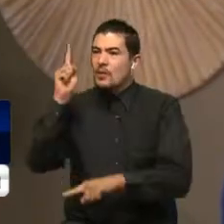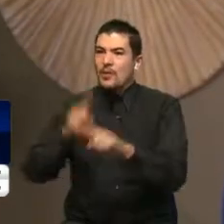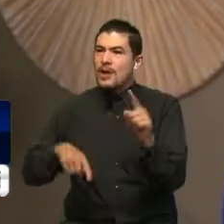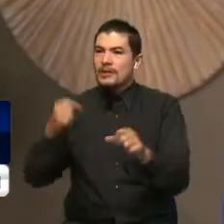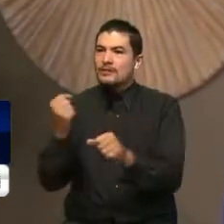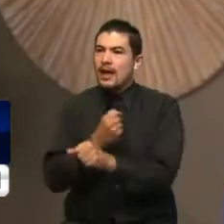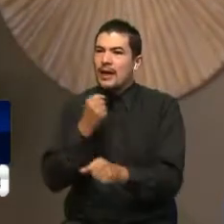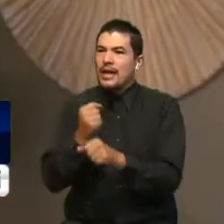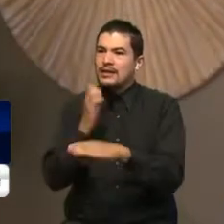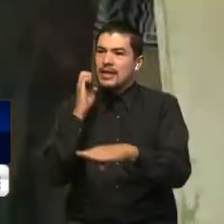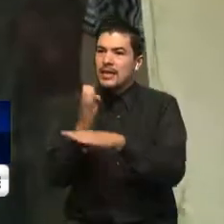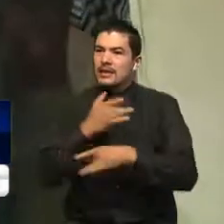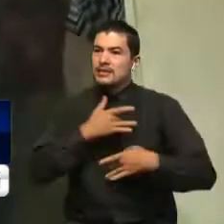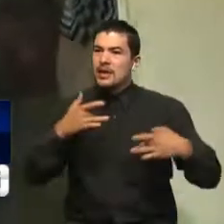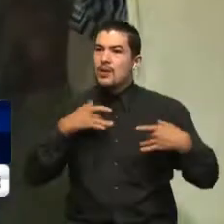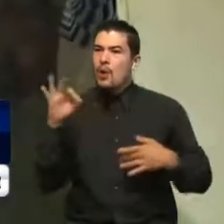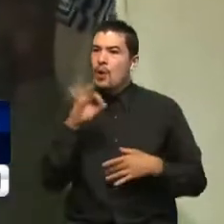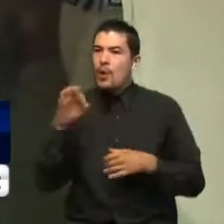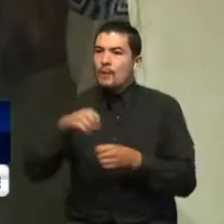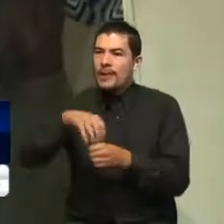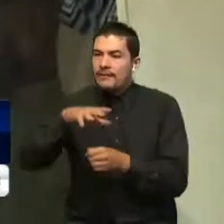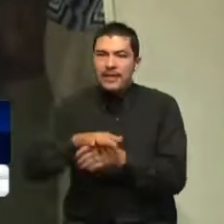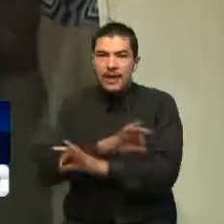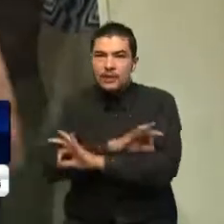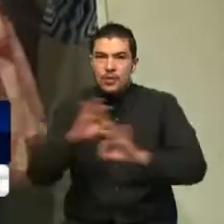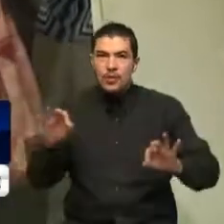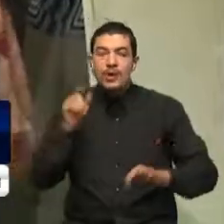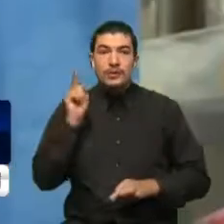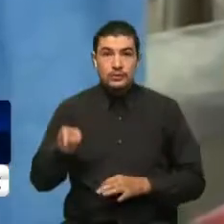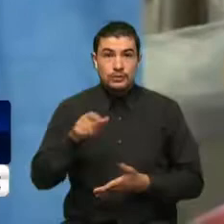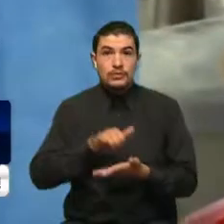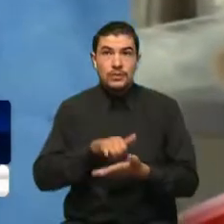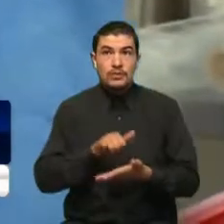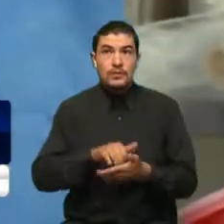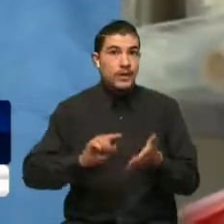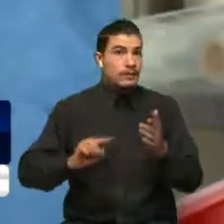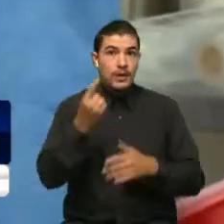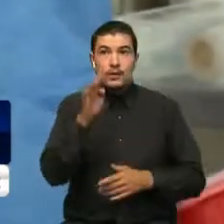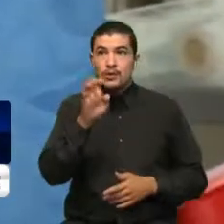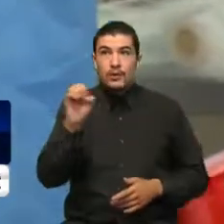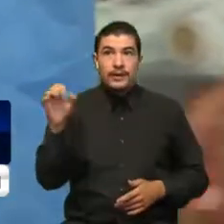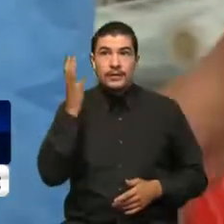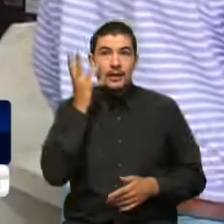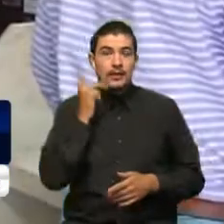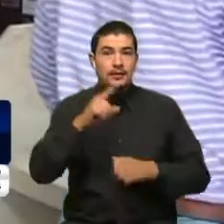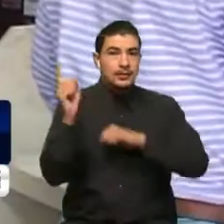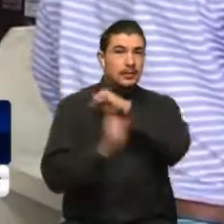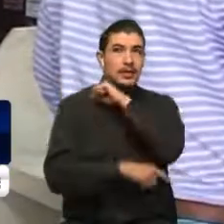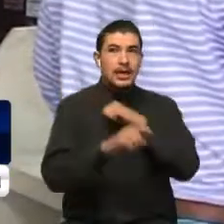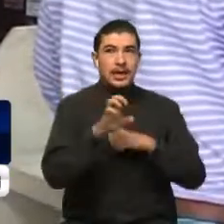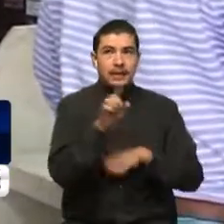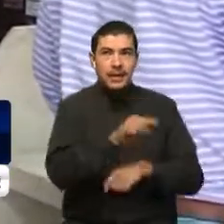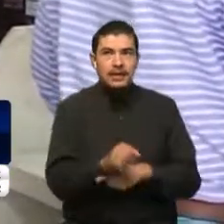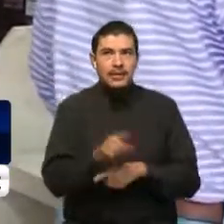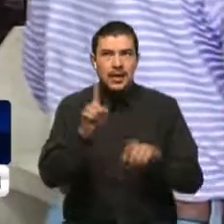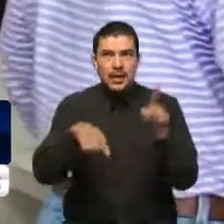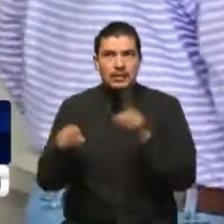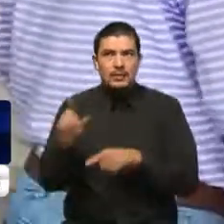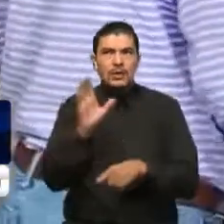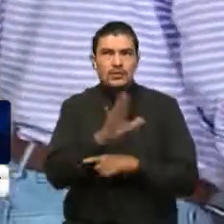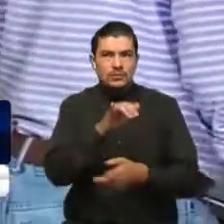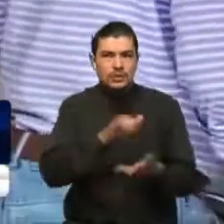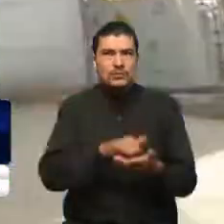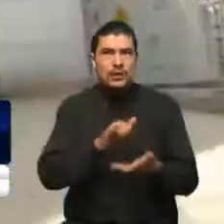pisar una entidad salud ni pública ni privada en los primeros 90 días la supersalud sancionó a 16 cps algunas están con medidas